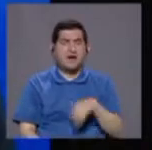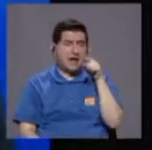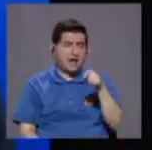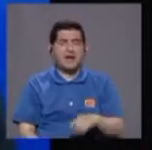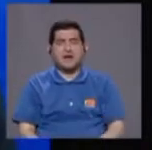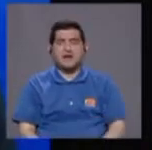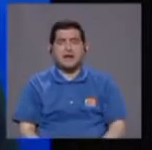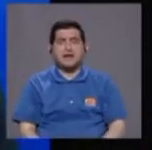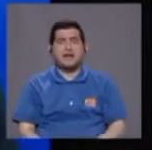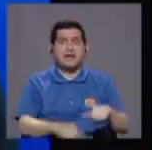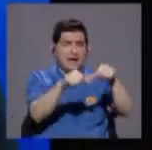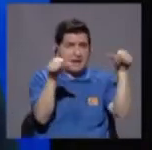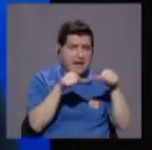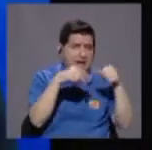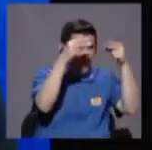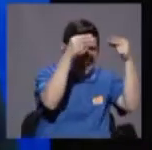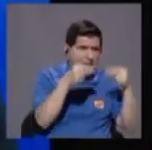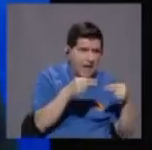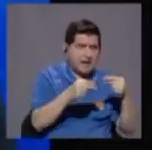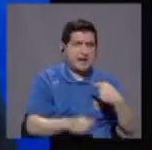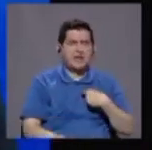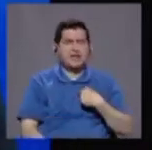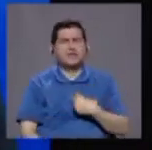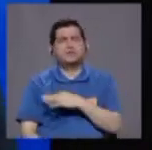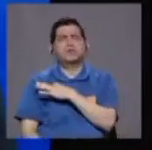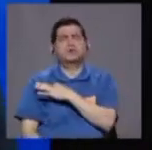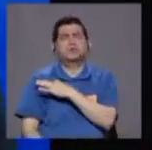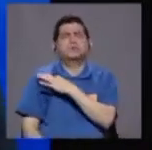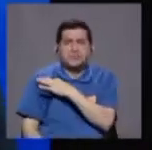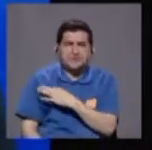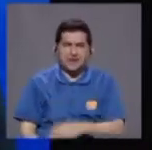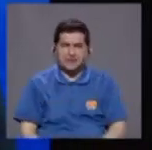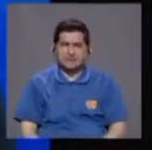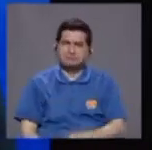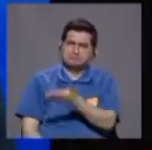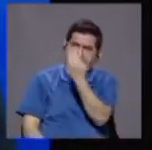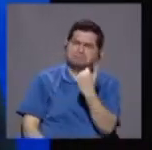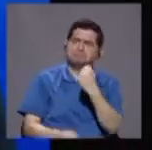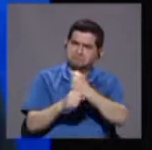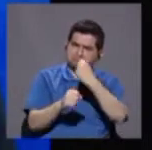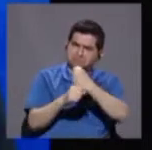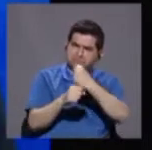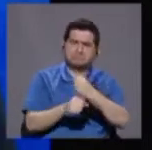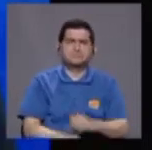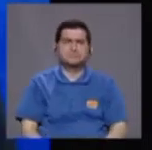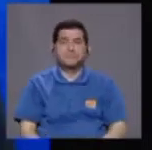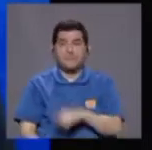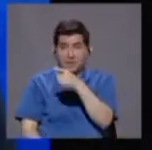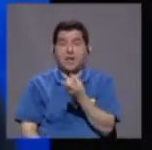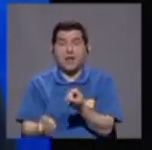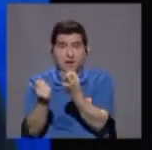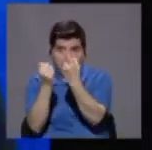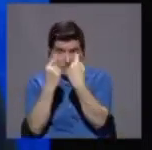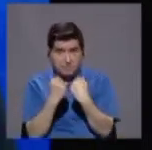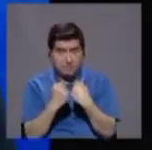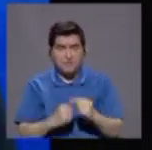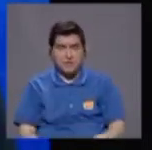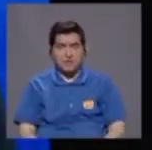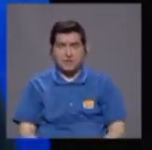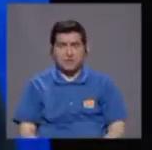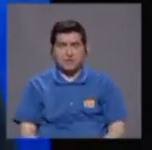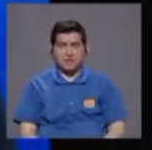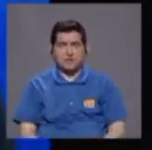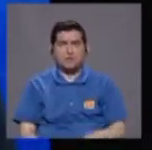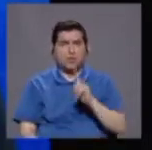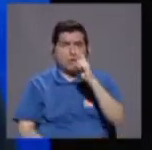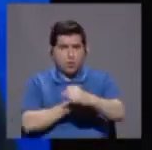supuesto. Y lo invité a trabajar conmigo. Se vino, dejó el YASA después